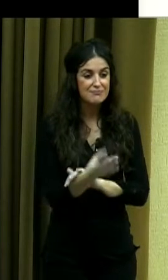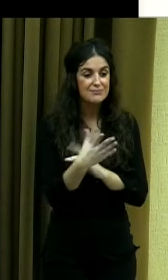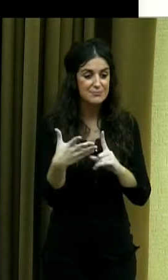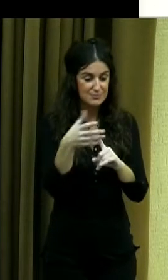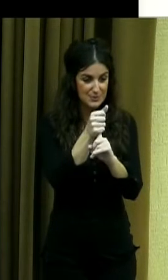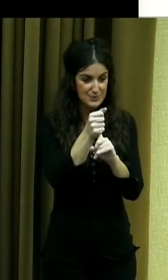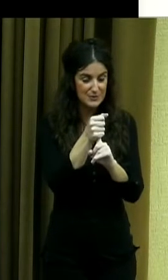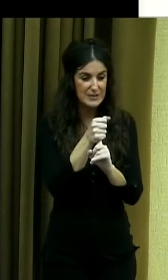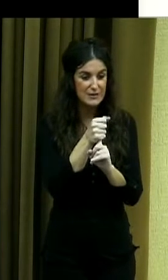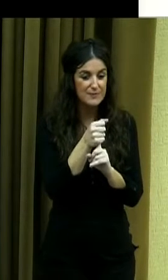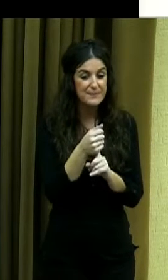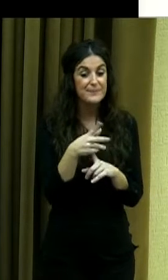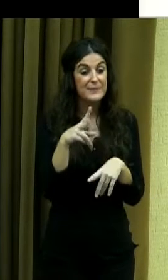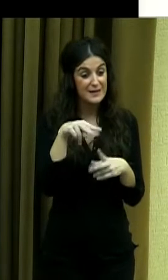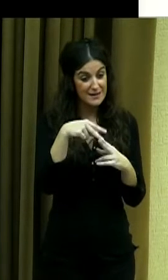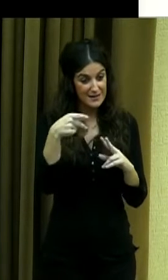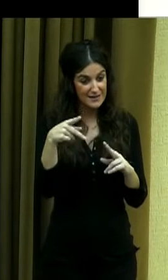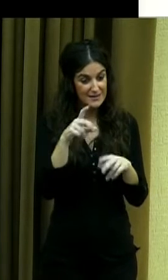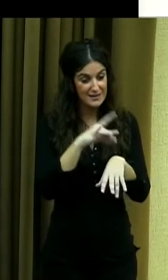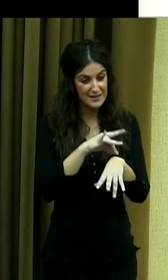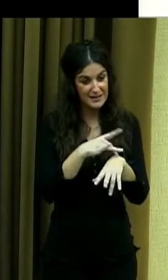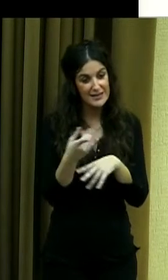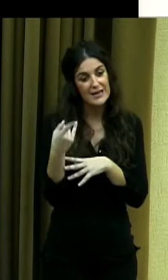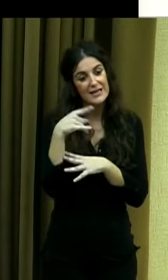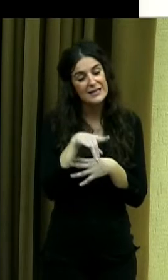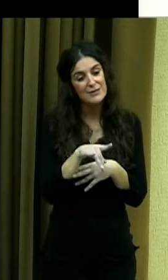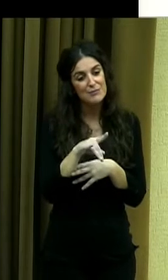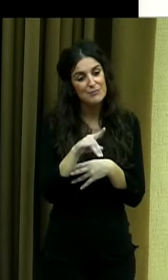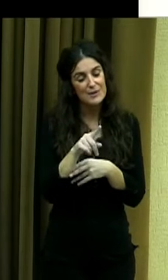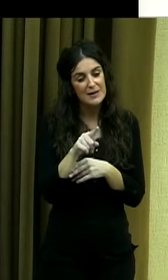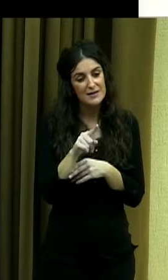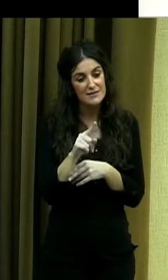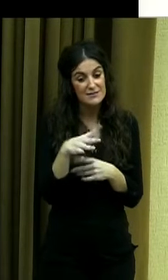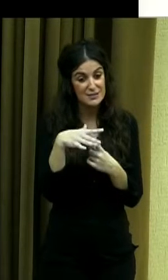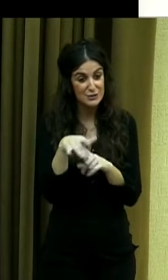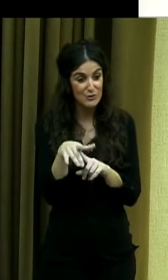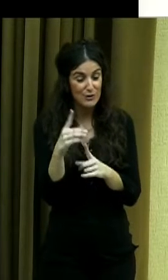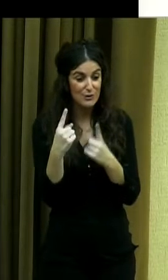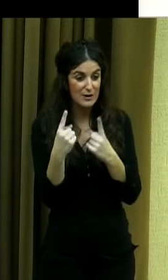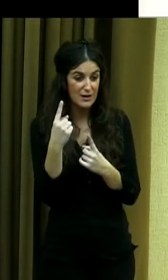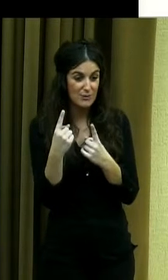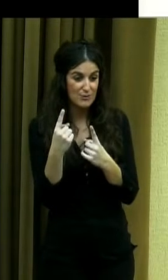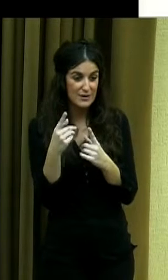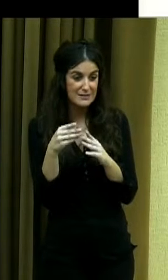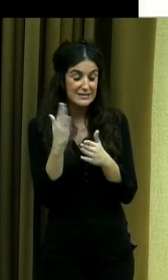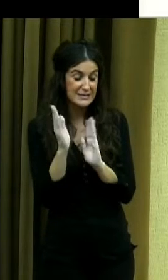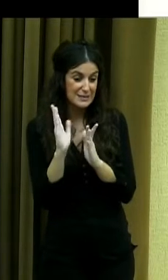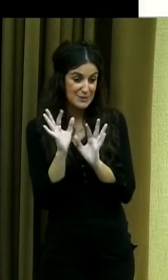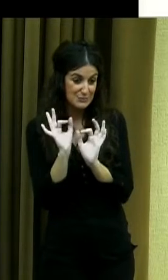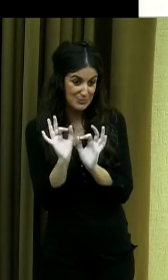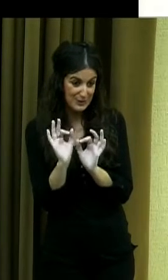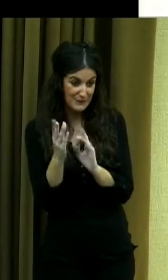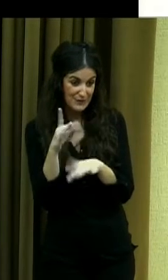por parte de la unidad de genética clínica. E incluso, en algunos casos, puede existir tratamiento específico de esa enfermedad. Eso nos ocurre con